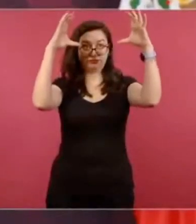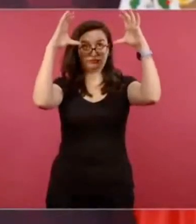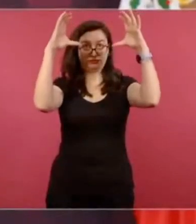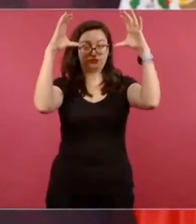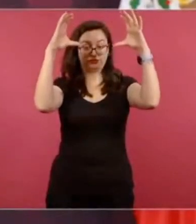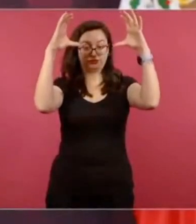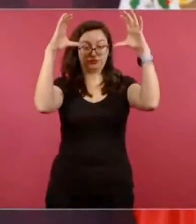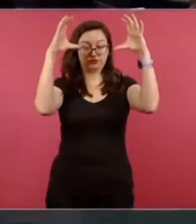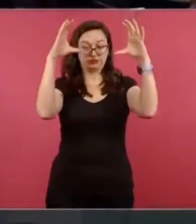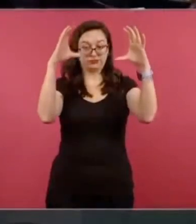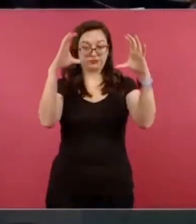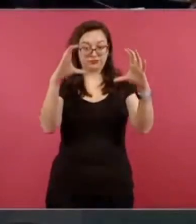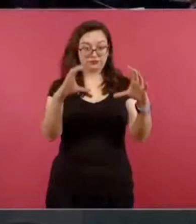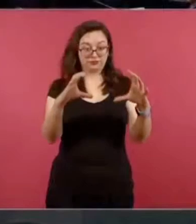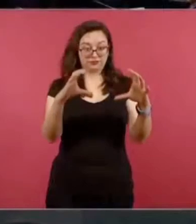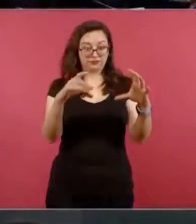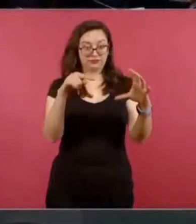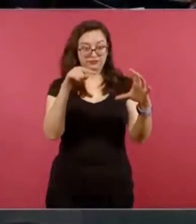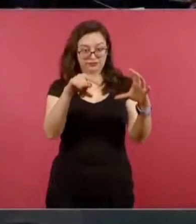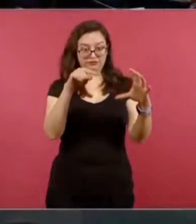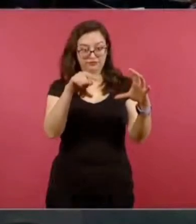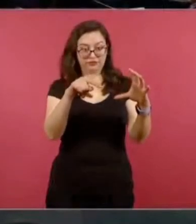y un aparato de fuerza.